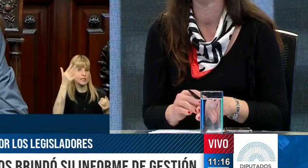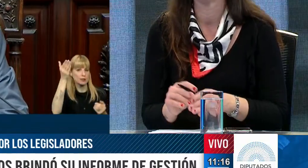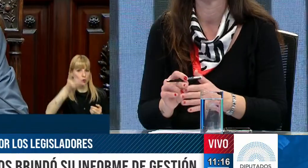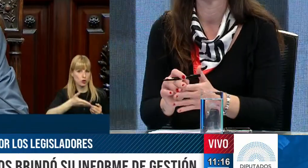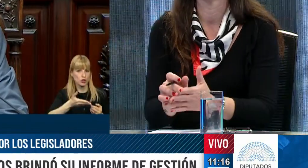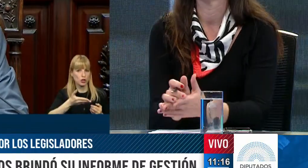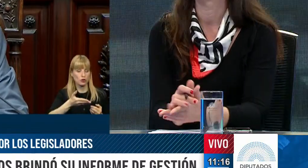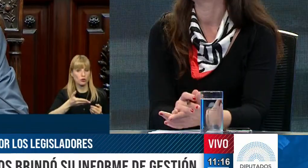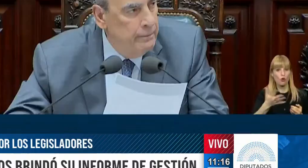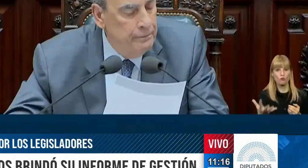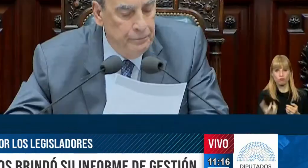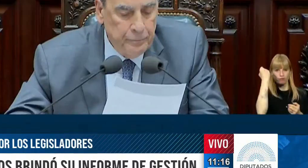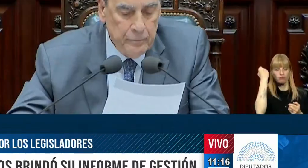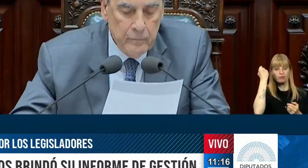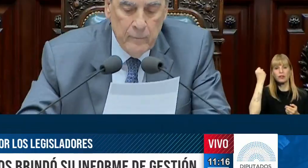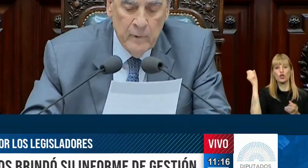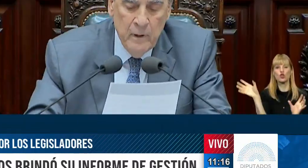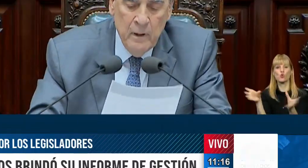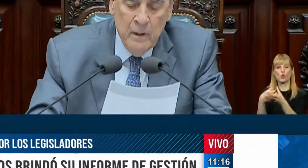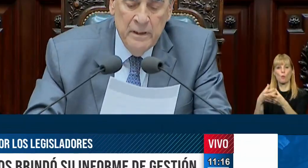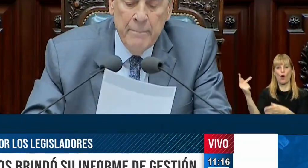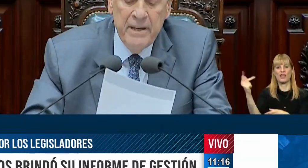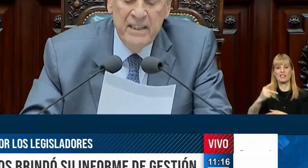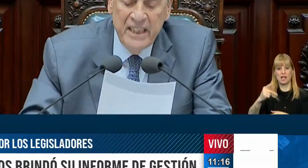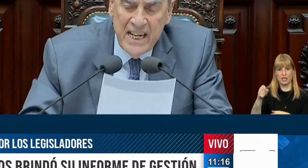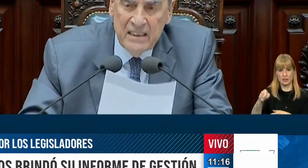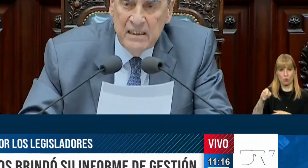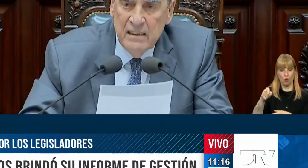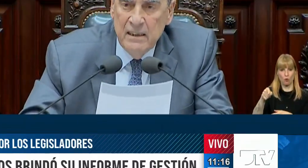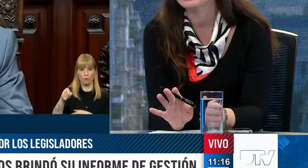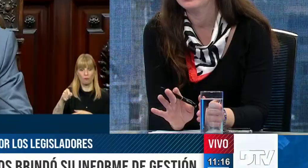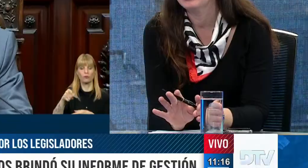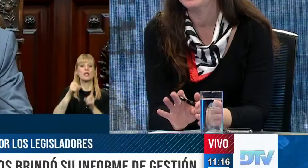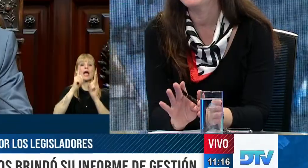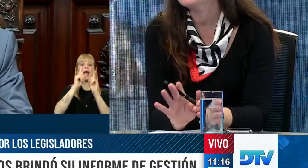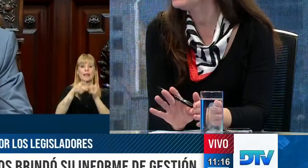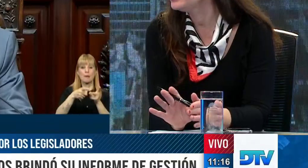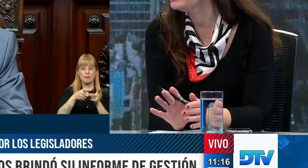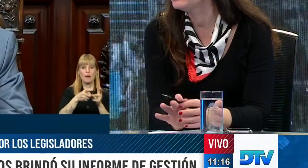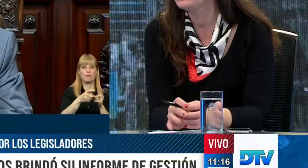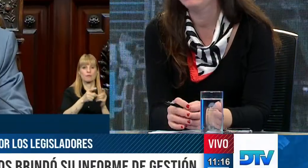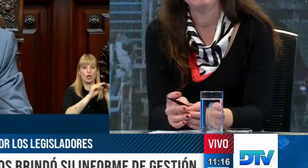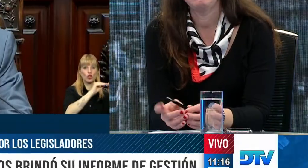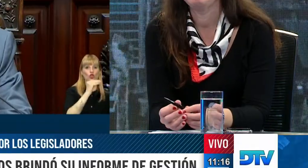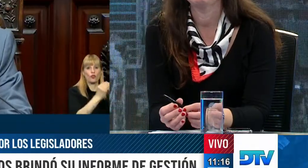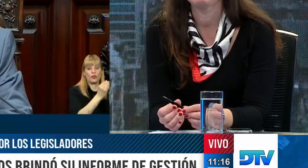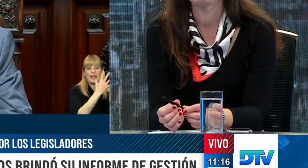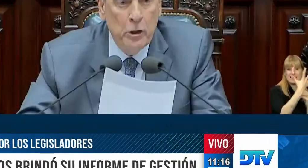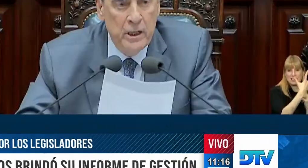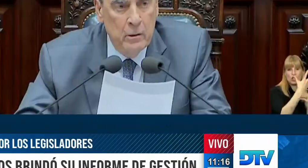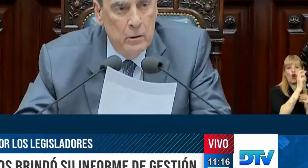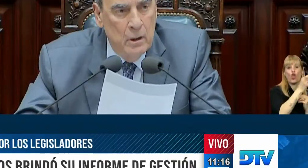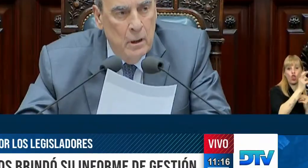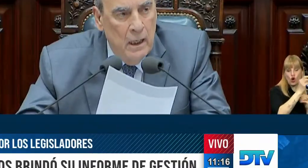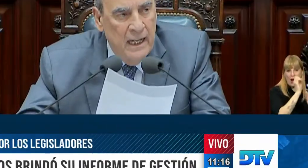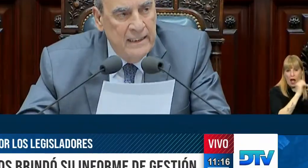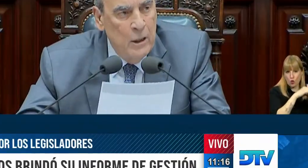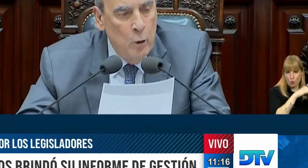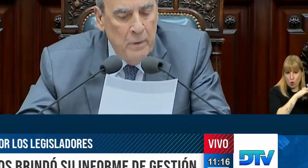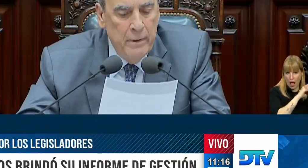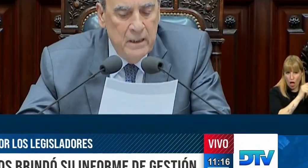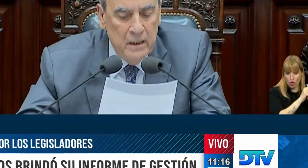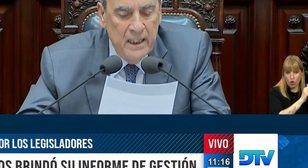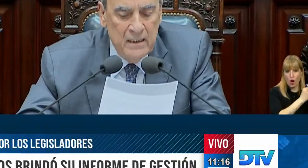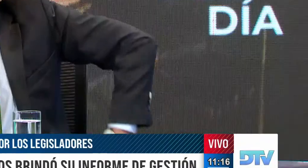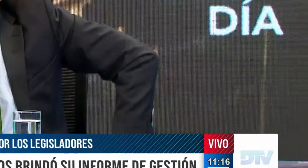La vida son matices, pero bueno, hay que entenderlo. Acá no hay matices, acá es a todo o nada, permanentemente. Bueno, ella es Carolina Ramos,